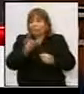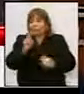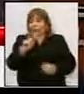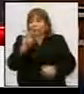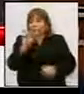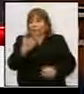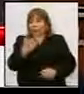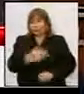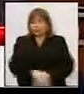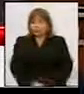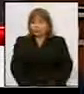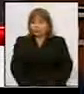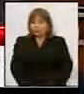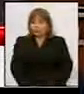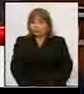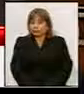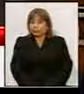2013,